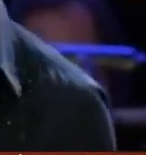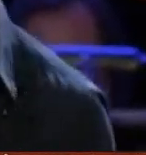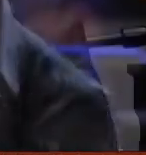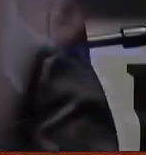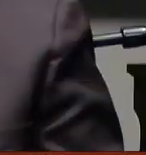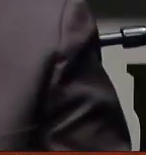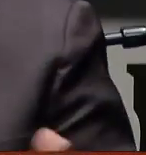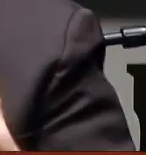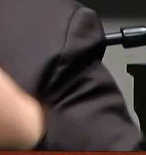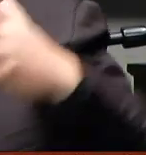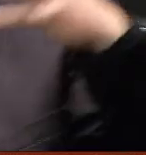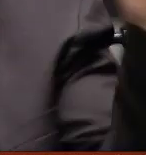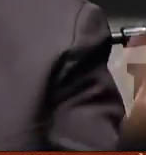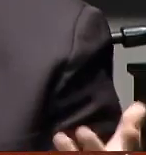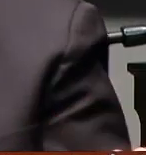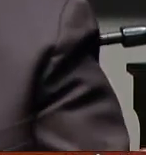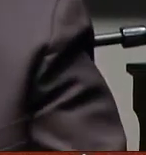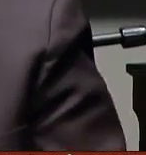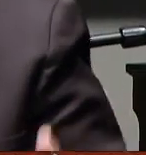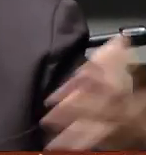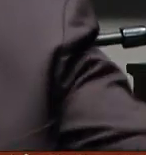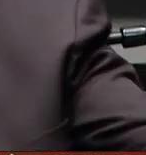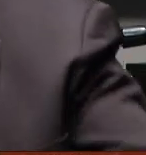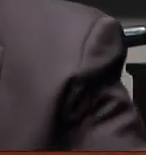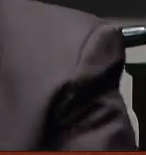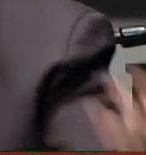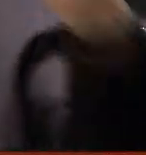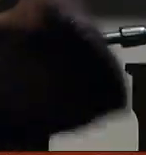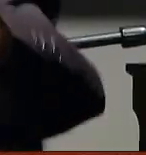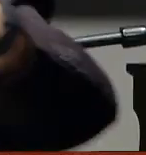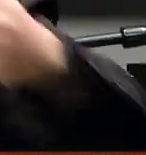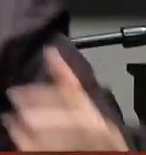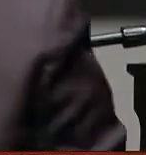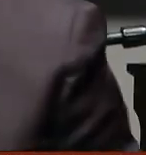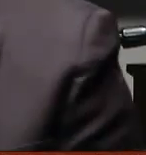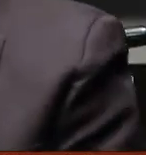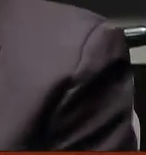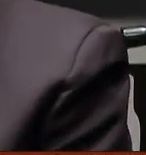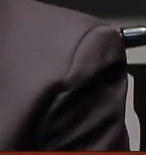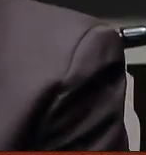los idiomas, cómo es el bolero visto desde Europa del Este, desde Asia.